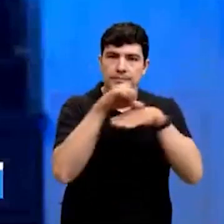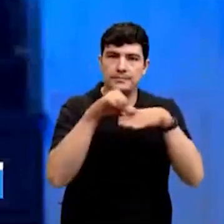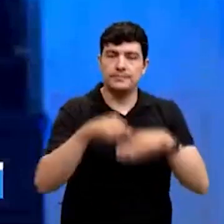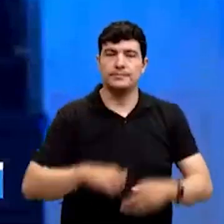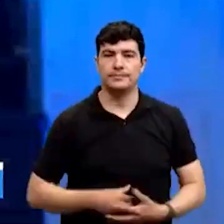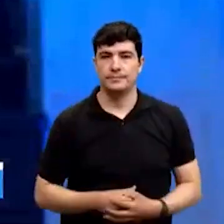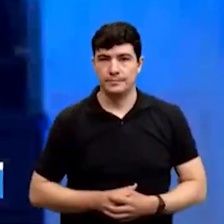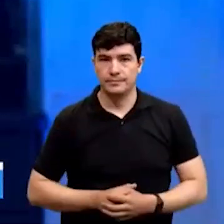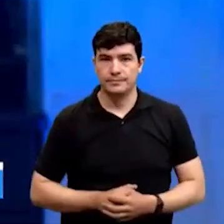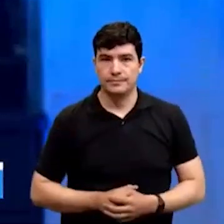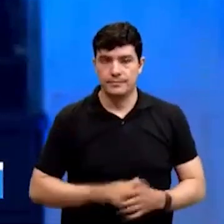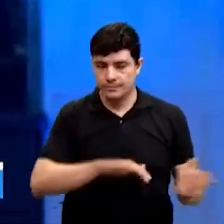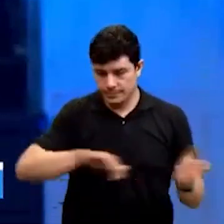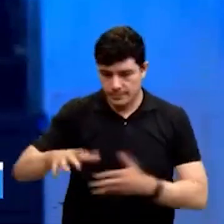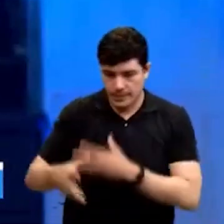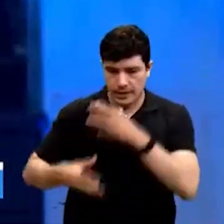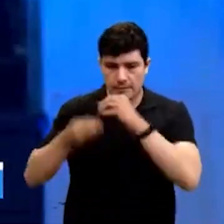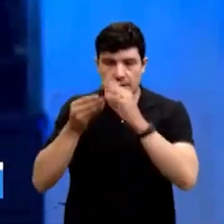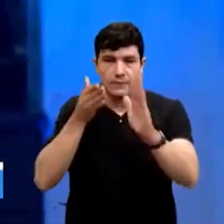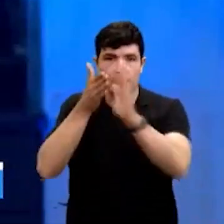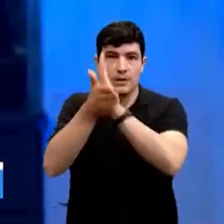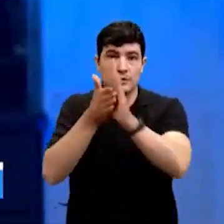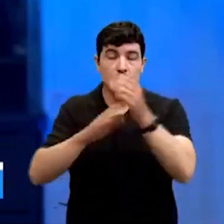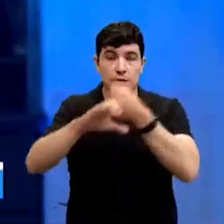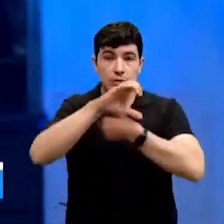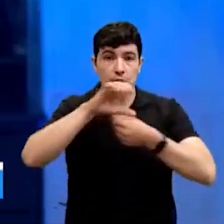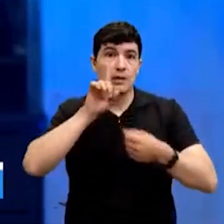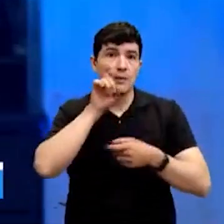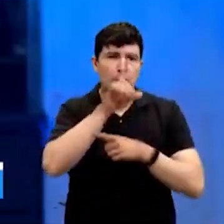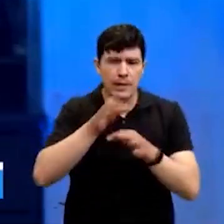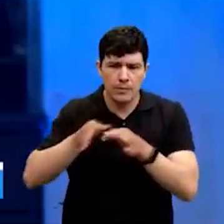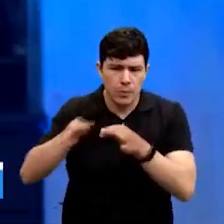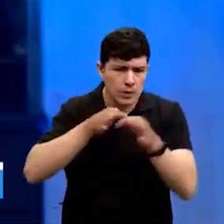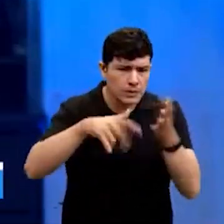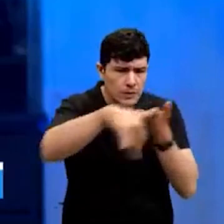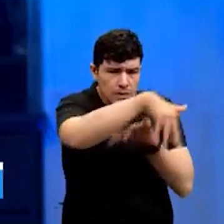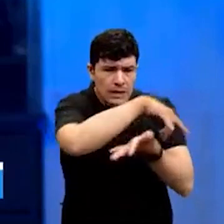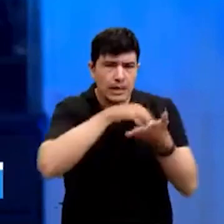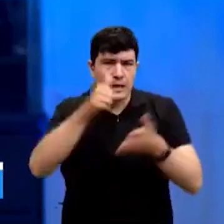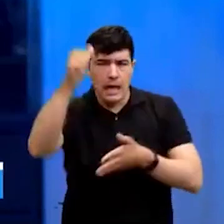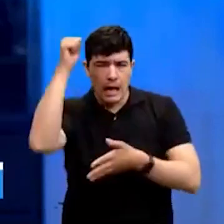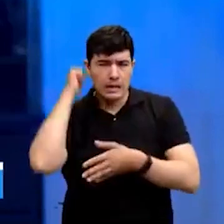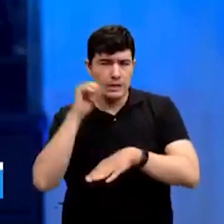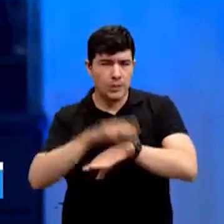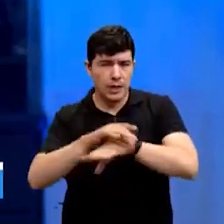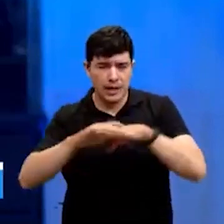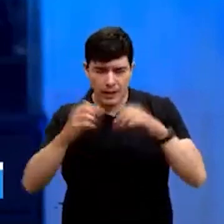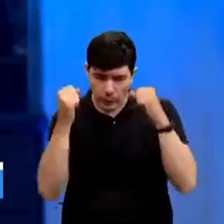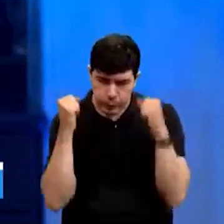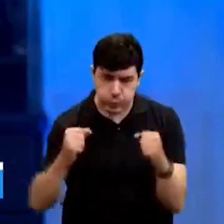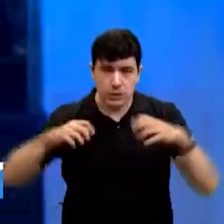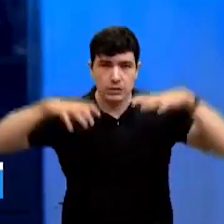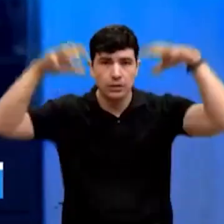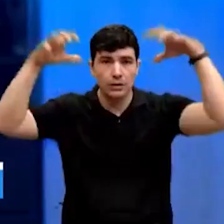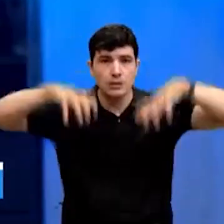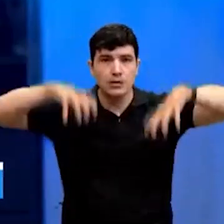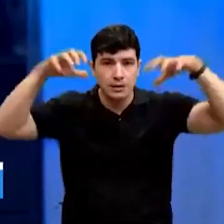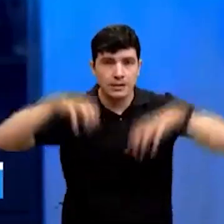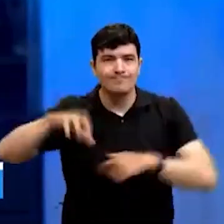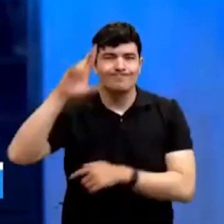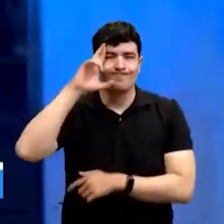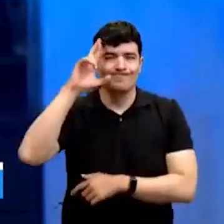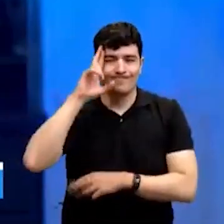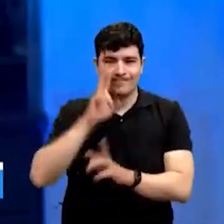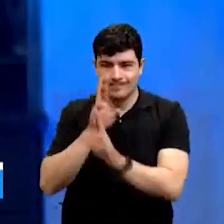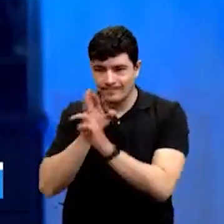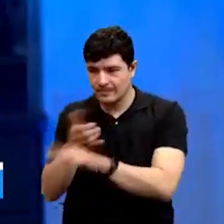Avanzamos con más información porque Bucaramanga y varios municipios de Santander vivieron fuertes lluvias en las últimas horas. Por eso hay territorios